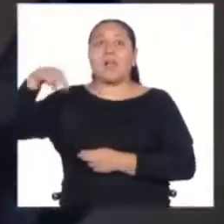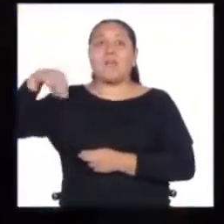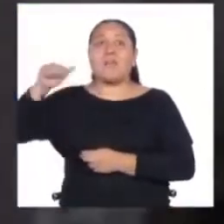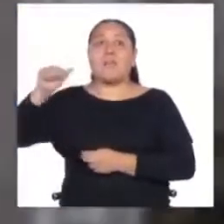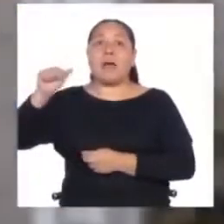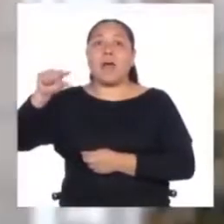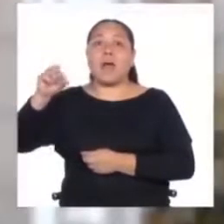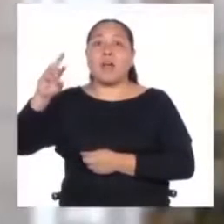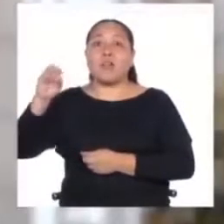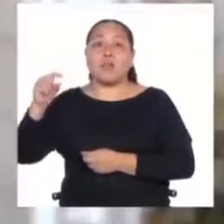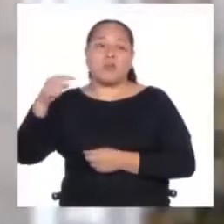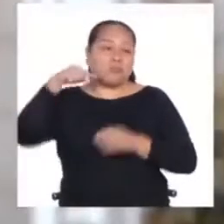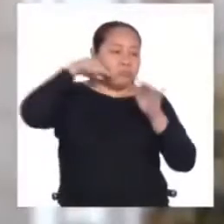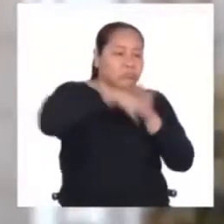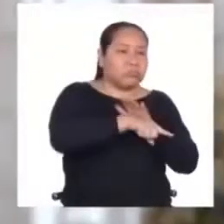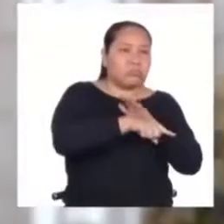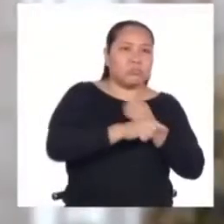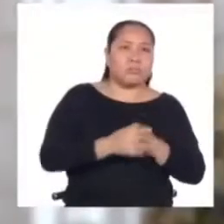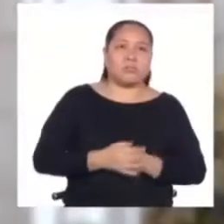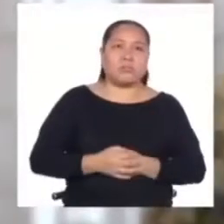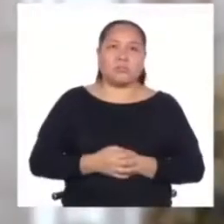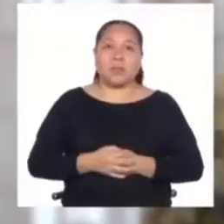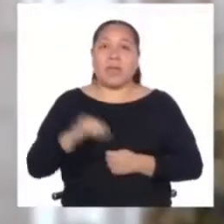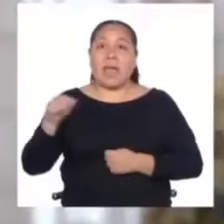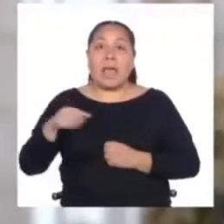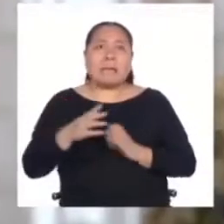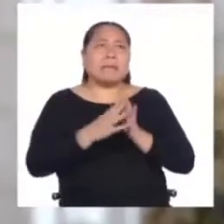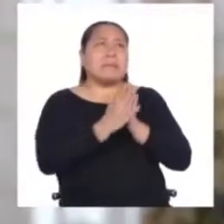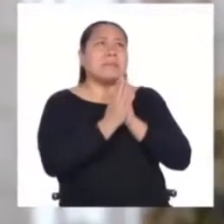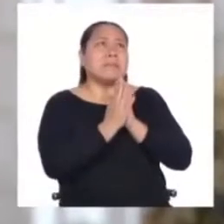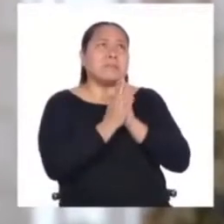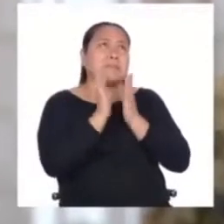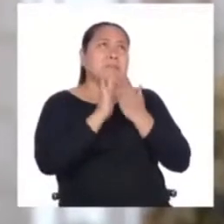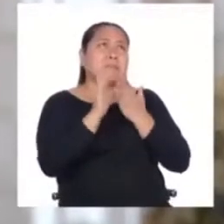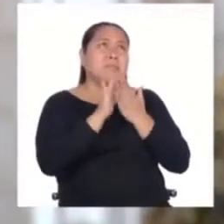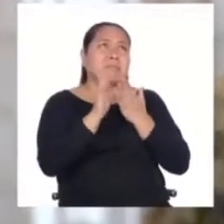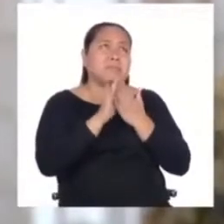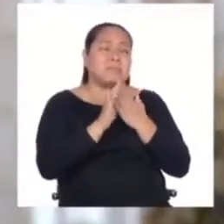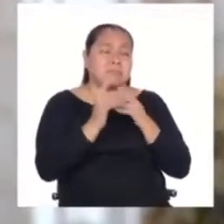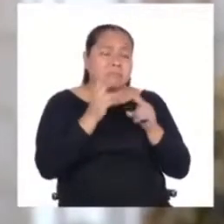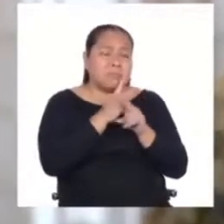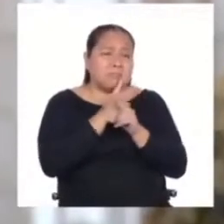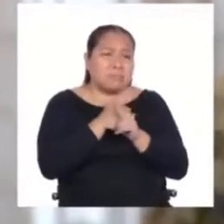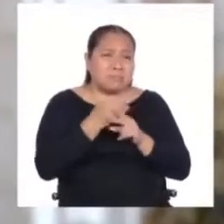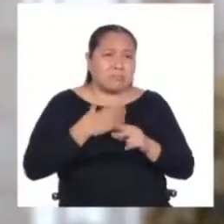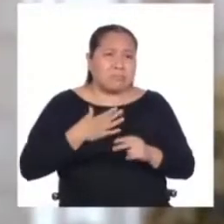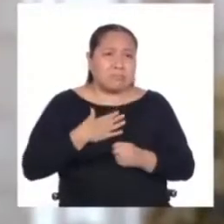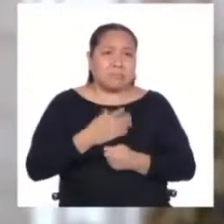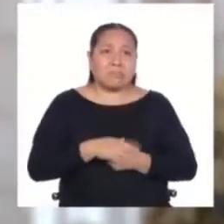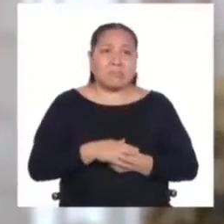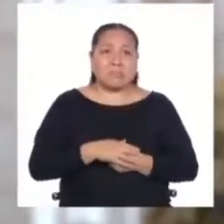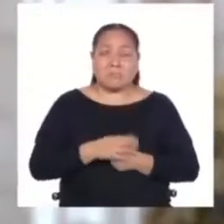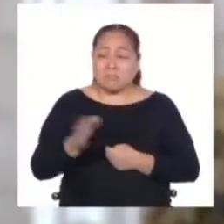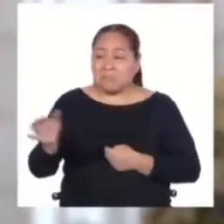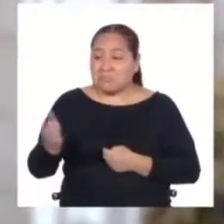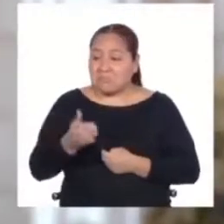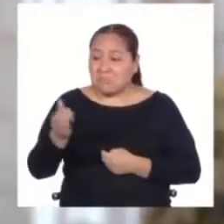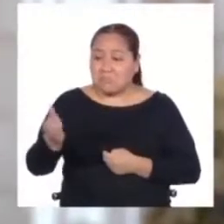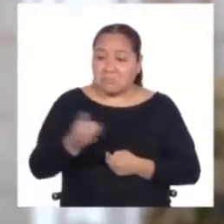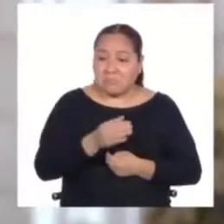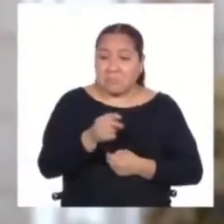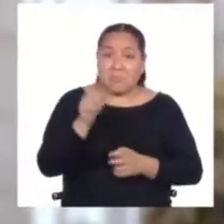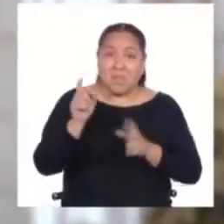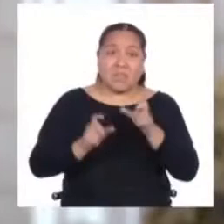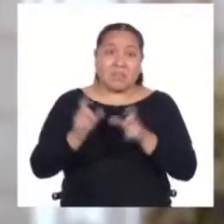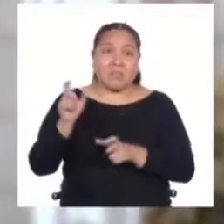Se convirtió desde el principio en refugio de, digamos, gente que podríamos llamar